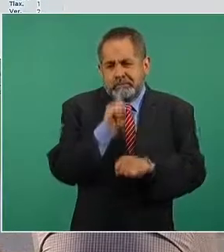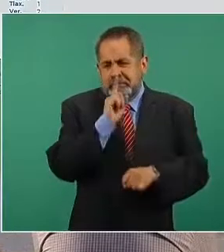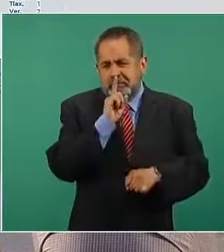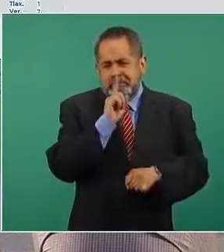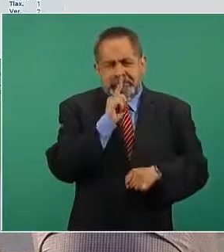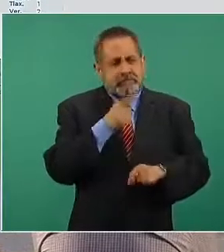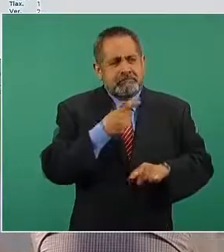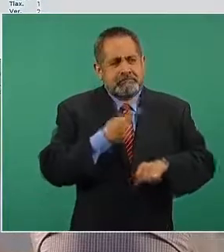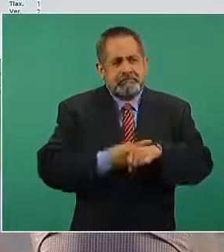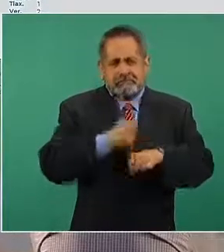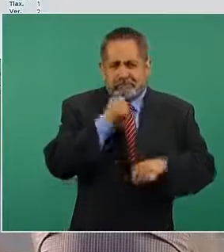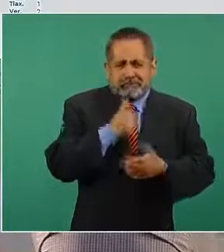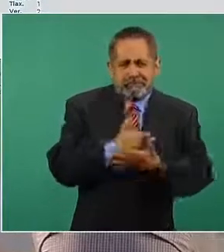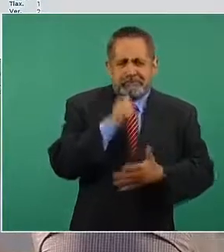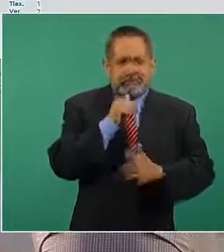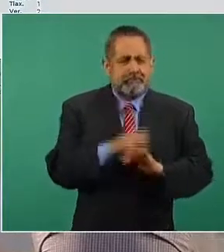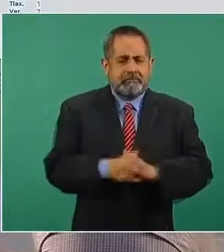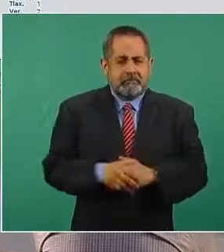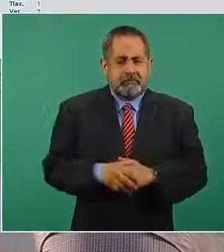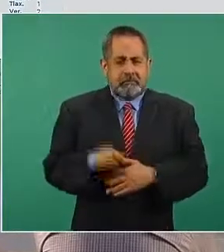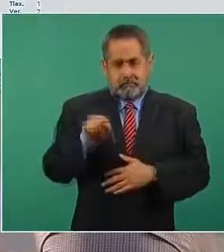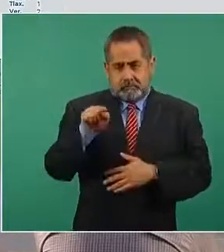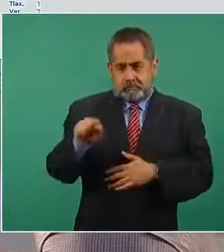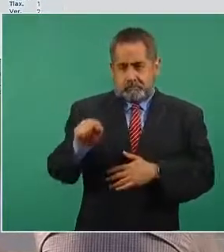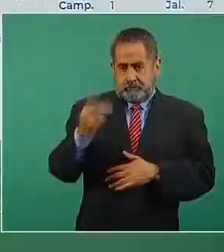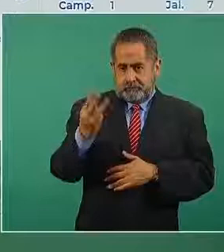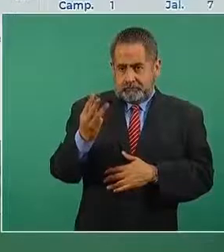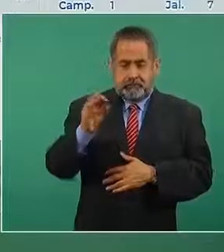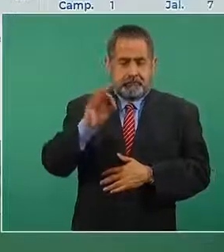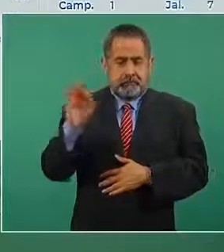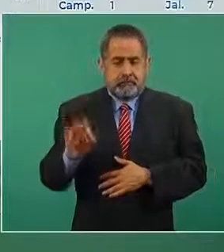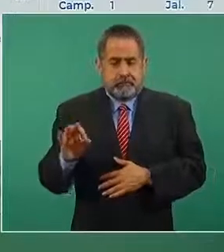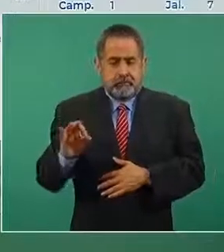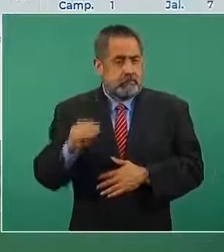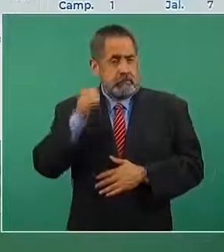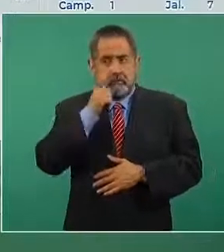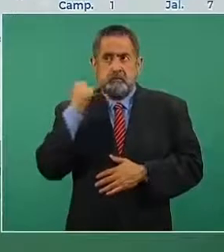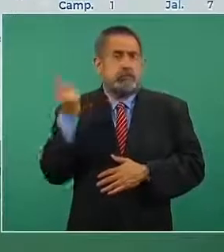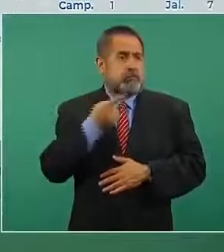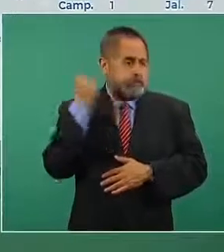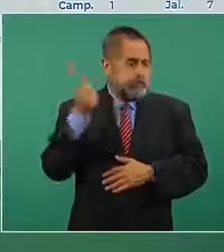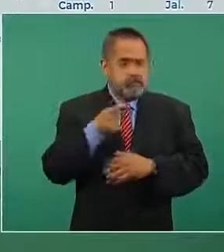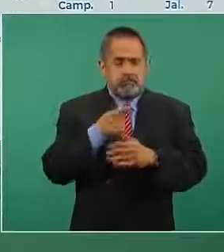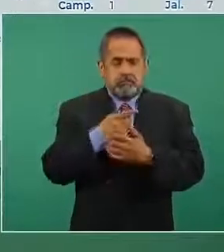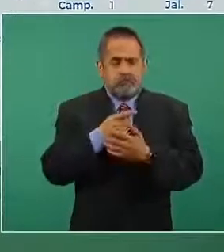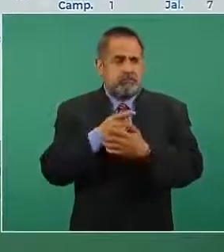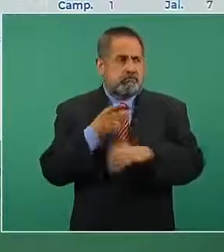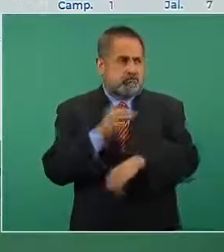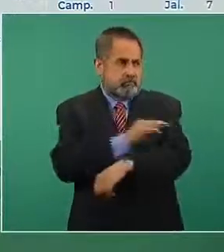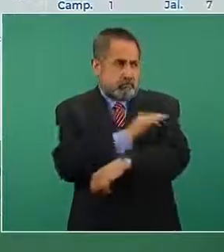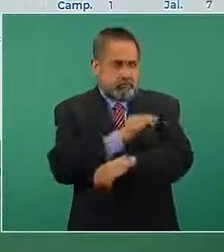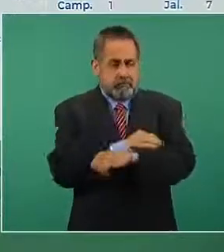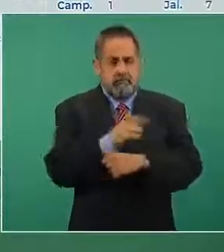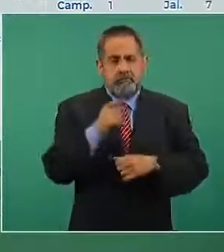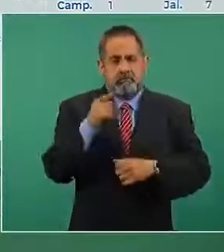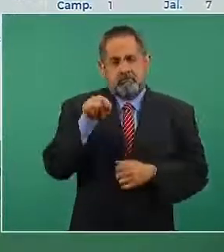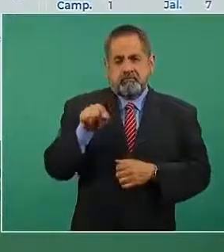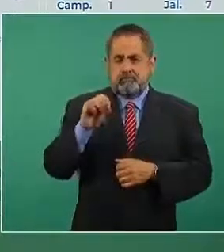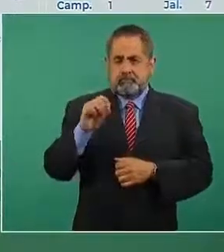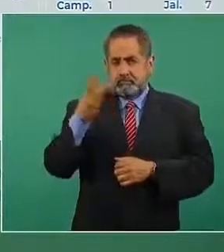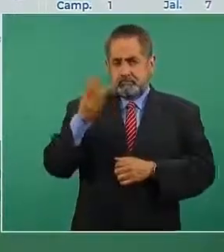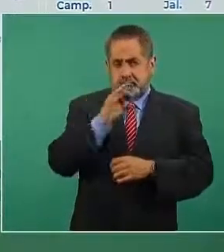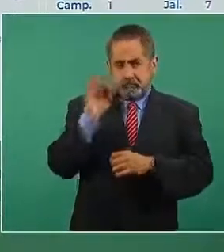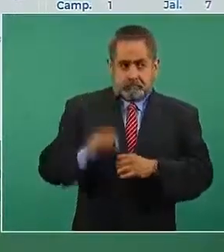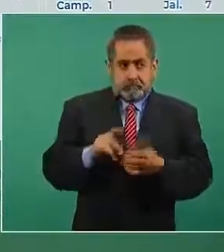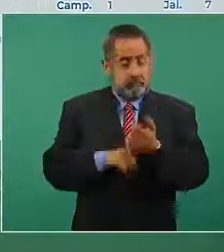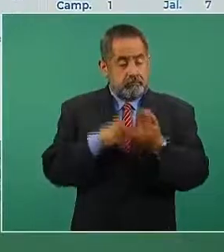importante. De por sí la cifra 0.3% es la esperada para un programa de vacunación, pero hay que distinguir que solamente